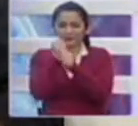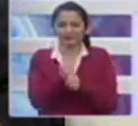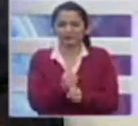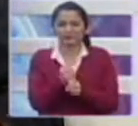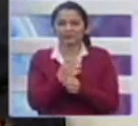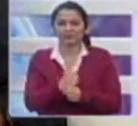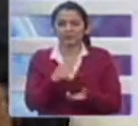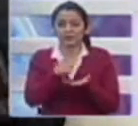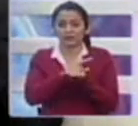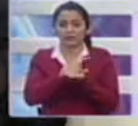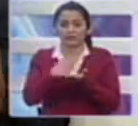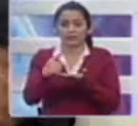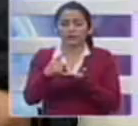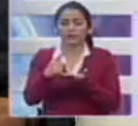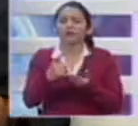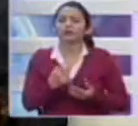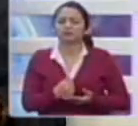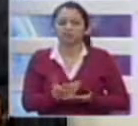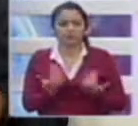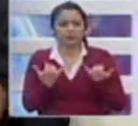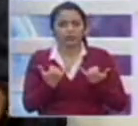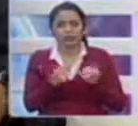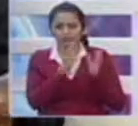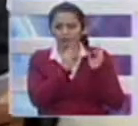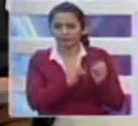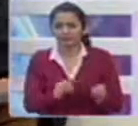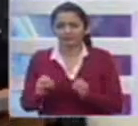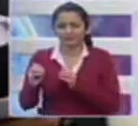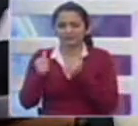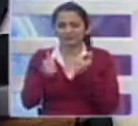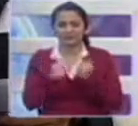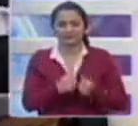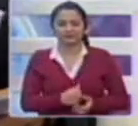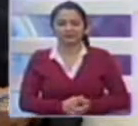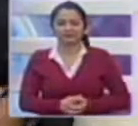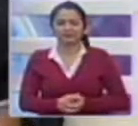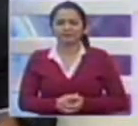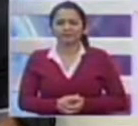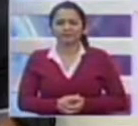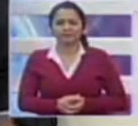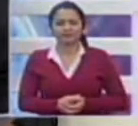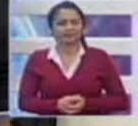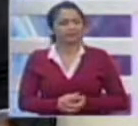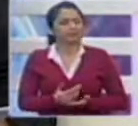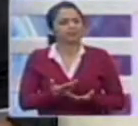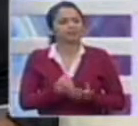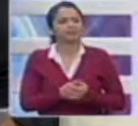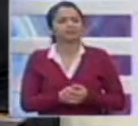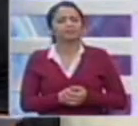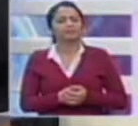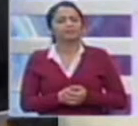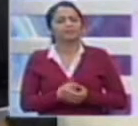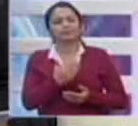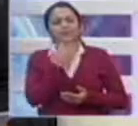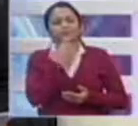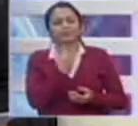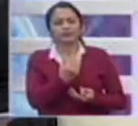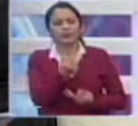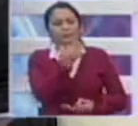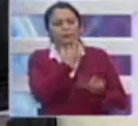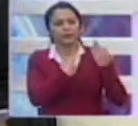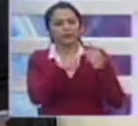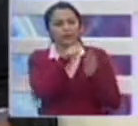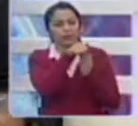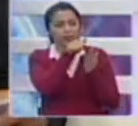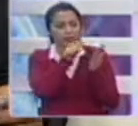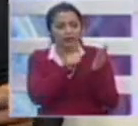su semana con mucha fuerza. Bienvenido, Patricio. ¿Cuáles son los, diríamos, eventos significativos,